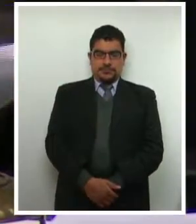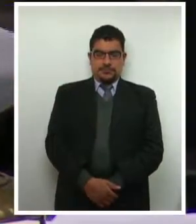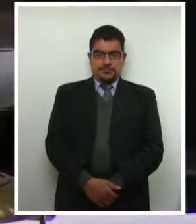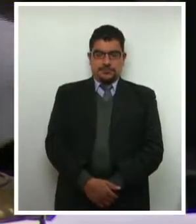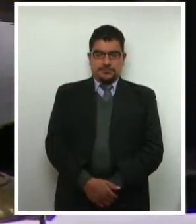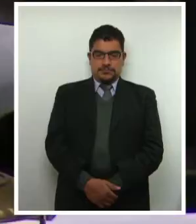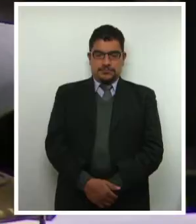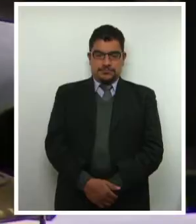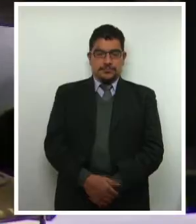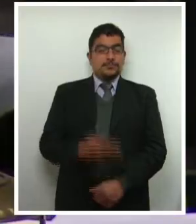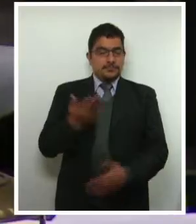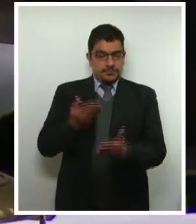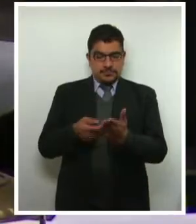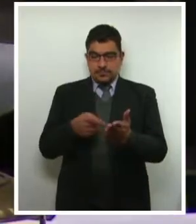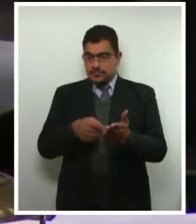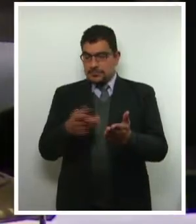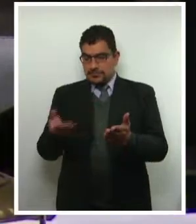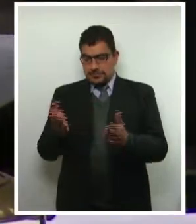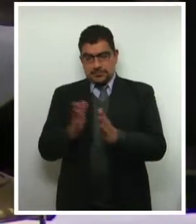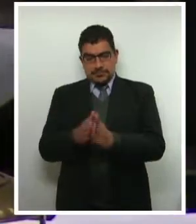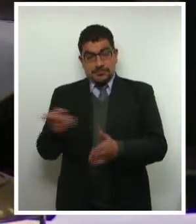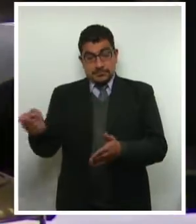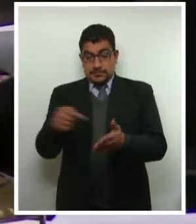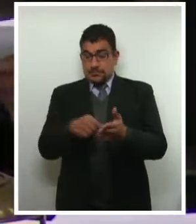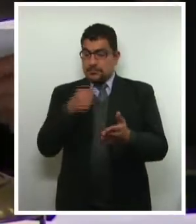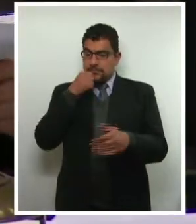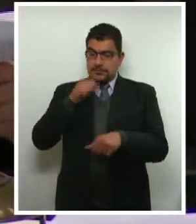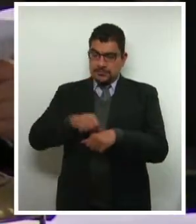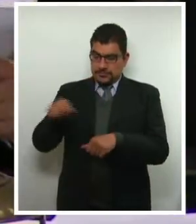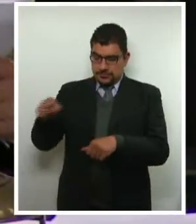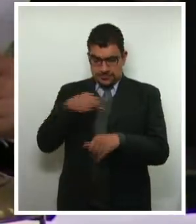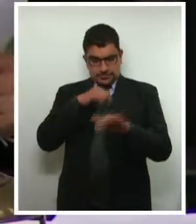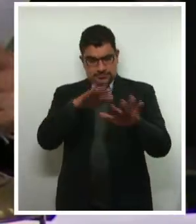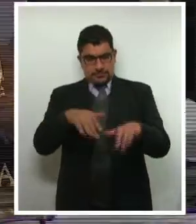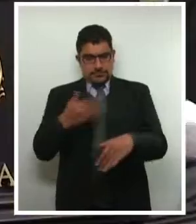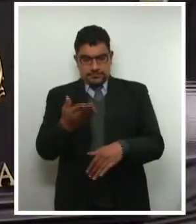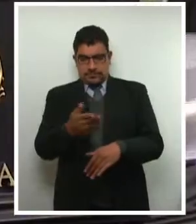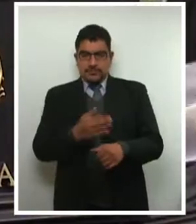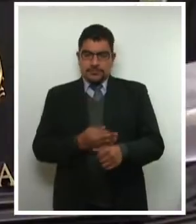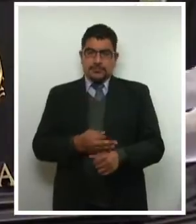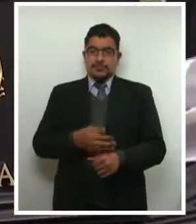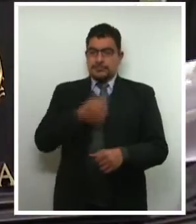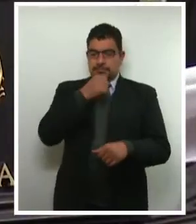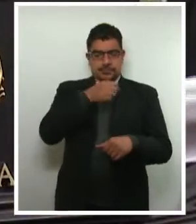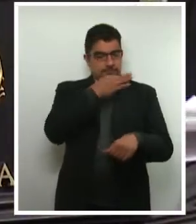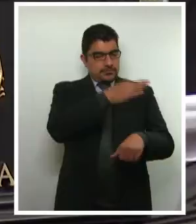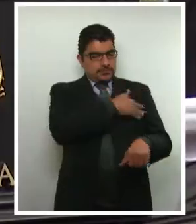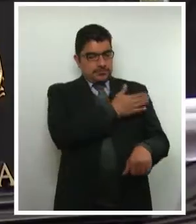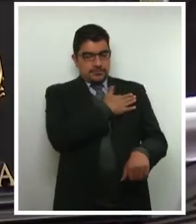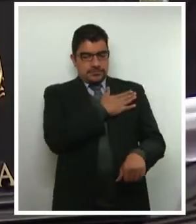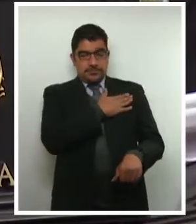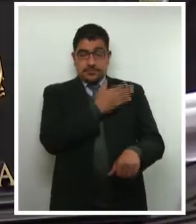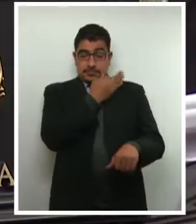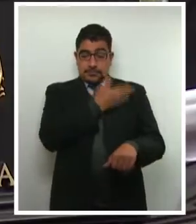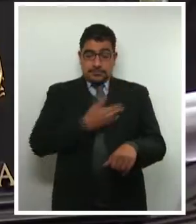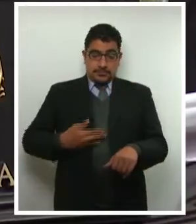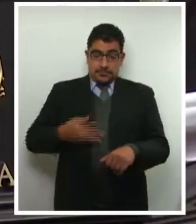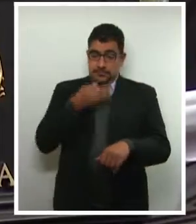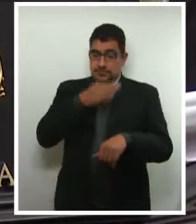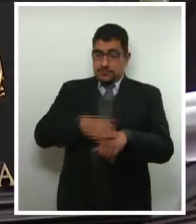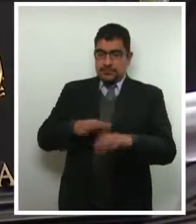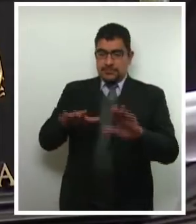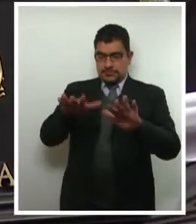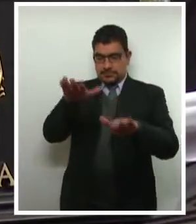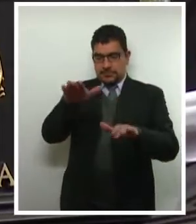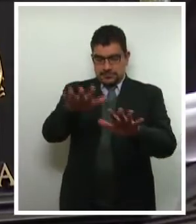La reserva, por favor, ¿sí? A la Secretaría Parlamentaria. Por instrucciones de la Presidencia, en